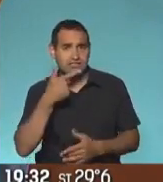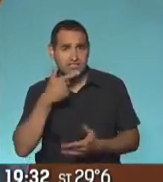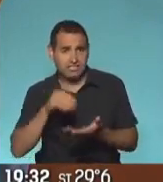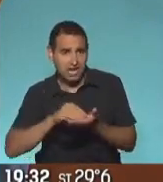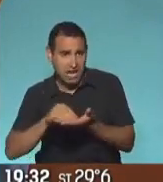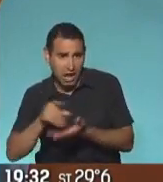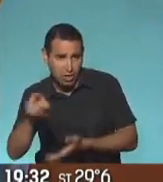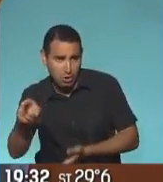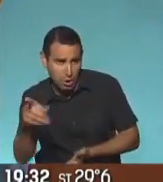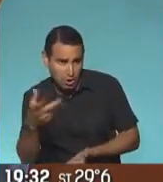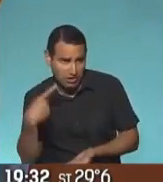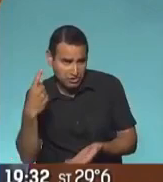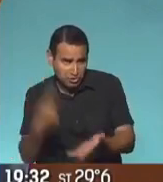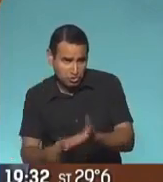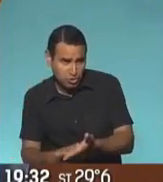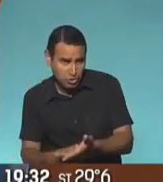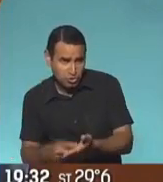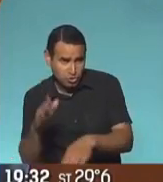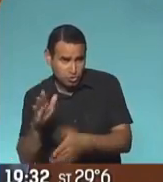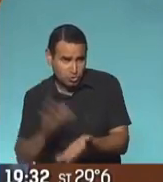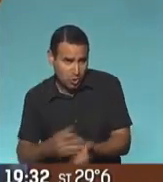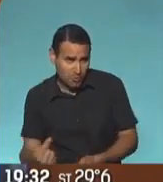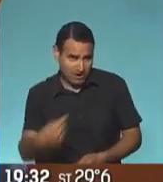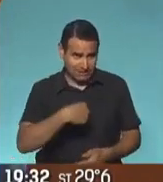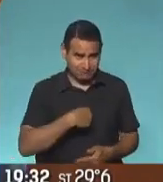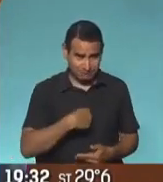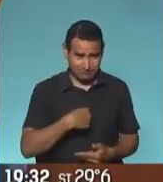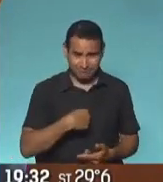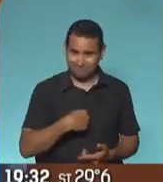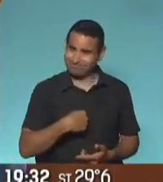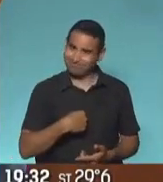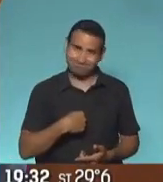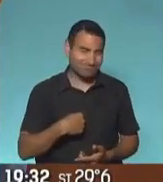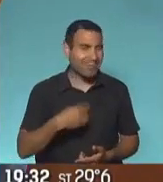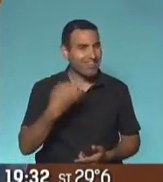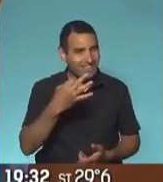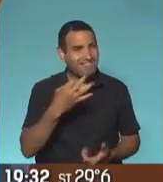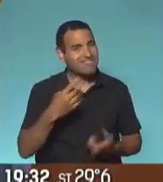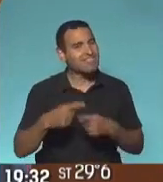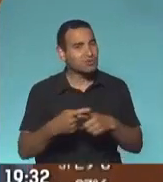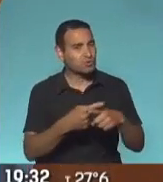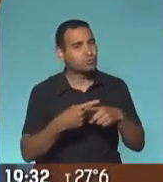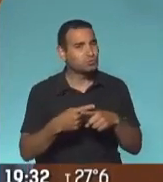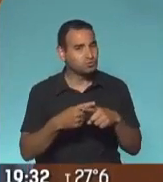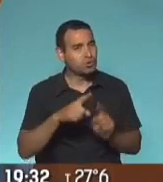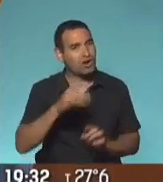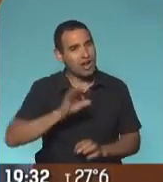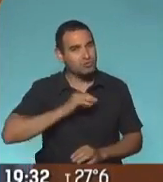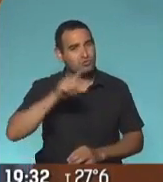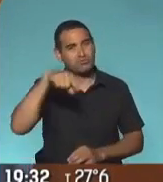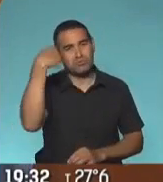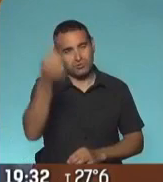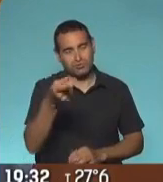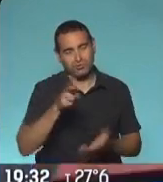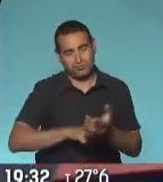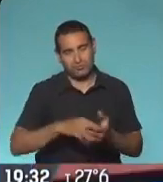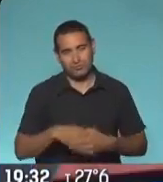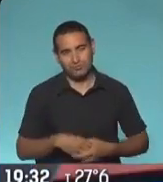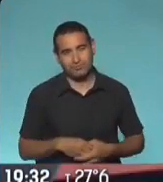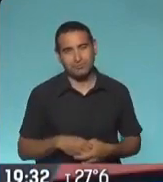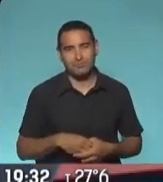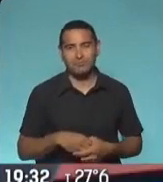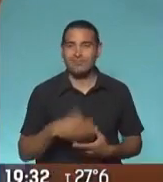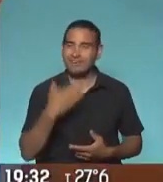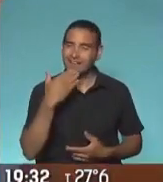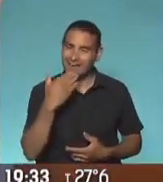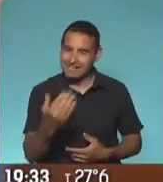ahí, el que está por decidir. Entonces, esa es la discusión que tenemos y esperamos tener el año que viene nuevamente. Bien, sí. Agustina,